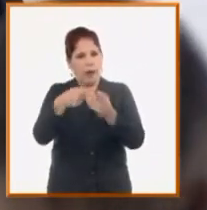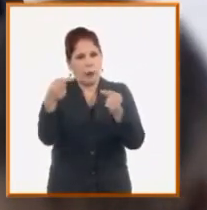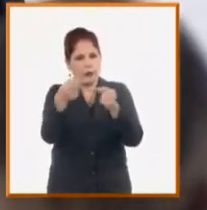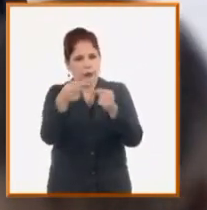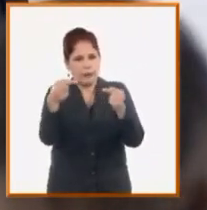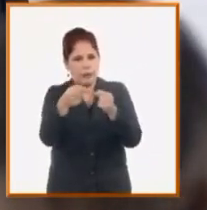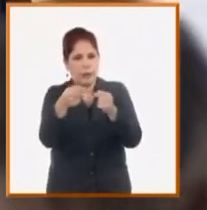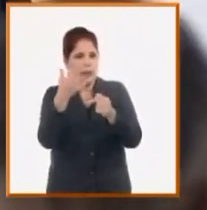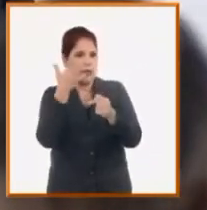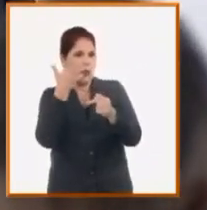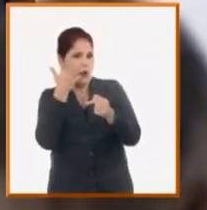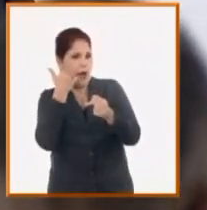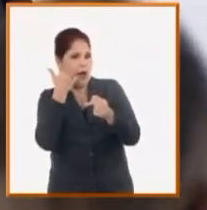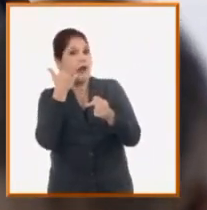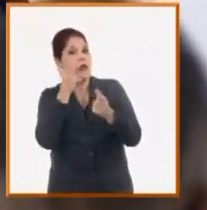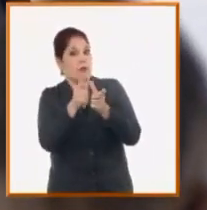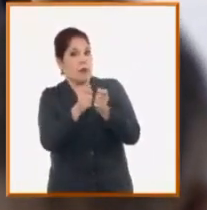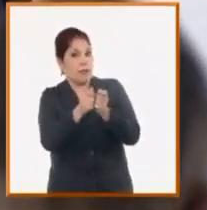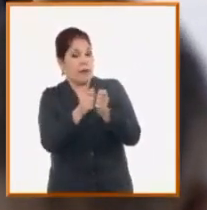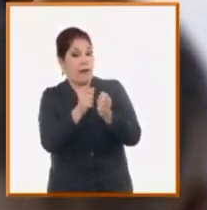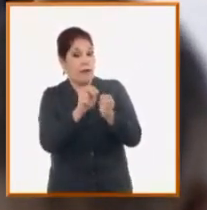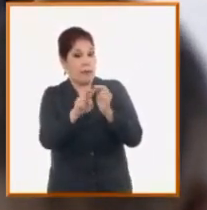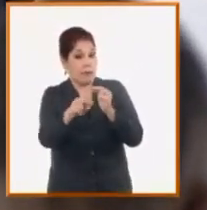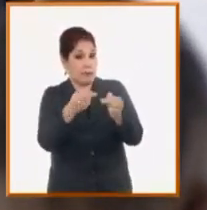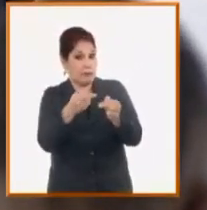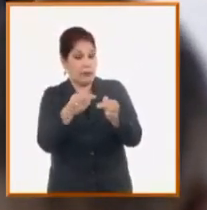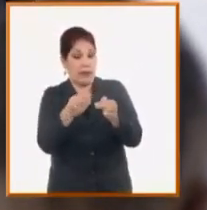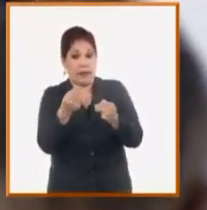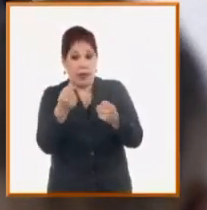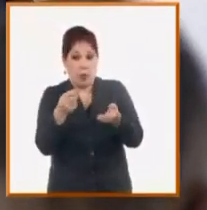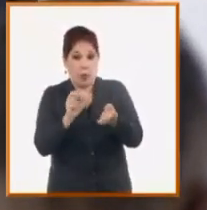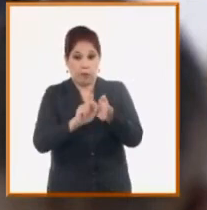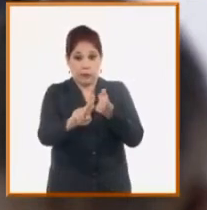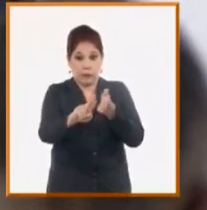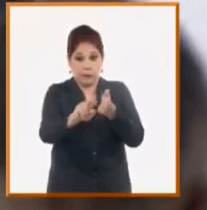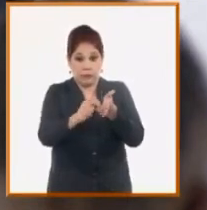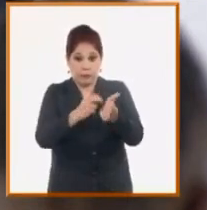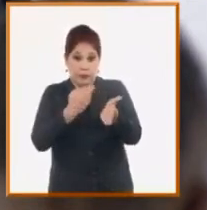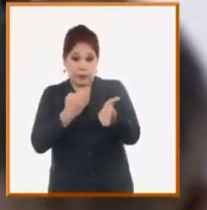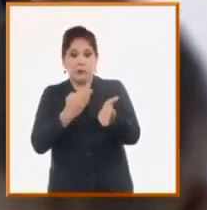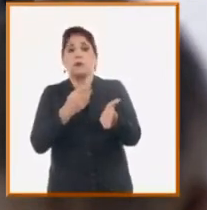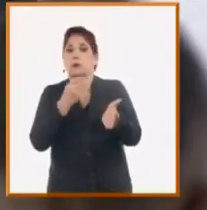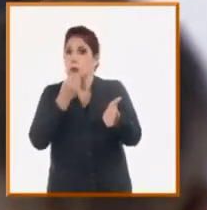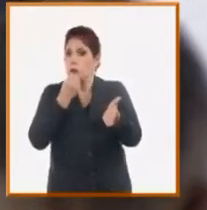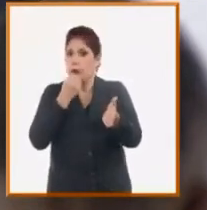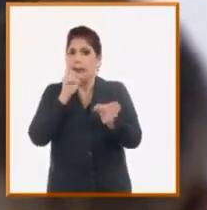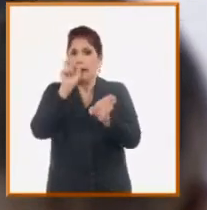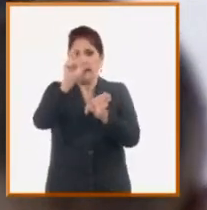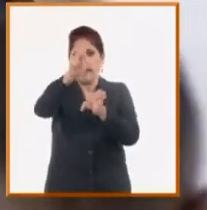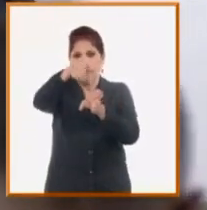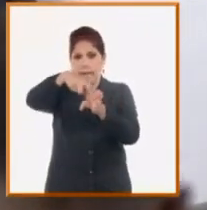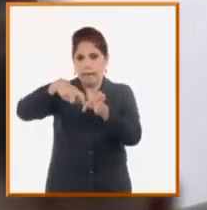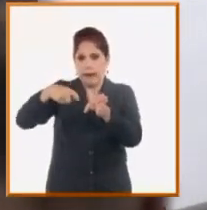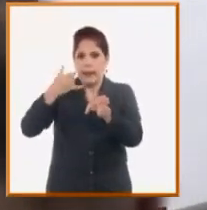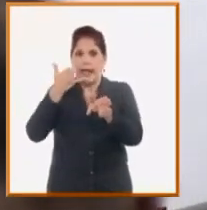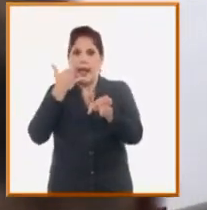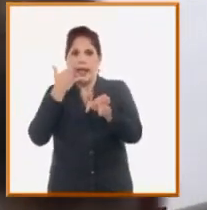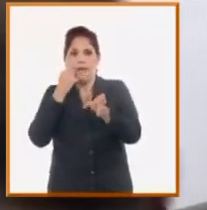ampliar la mayor cantidad de servicios, que usted lo pueda pagar desde una tarjeta, desde un teléfono.